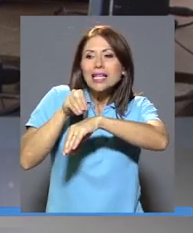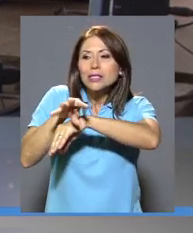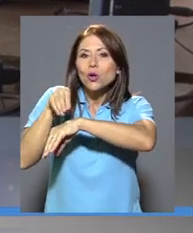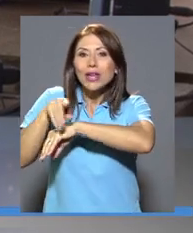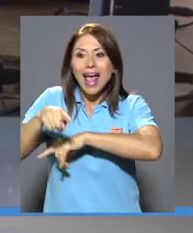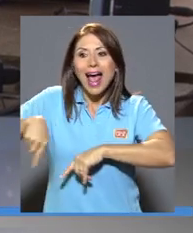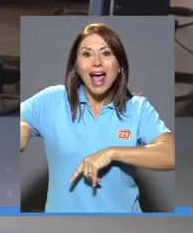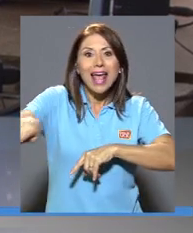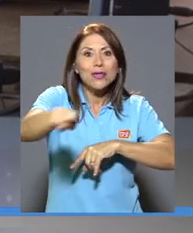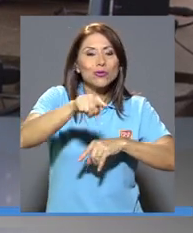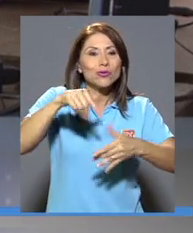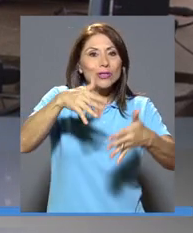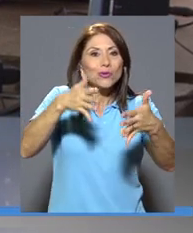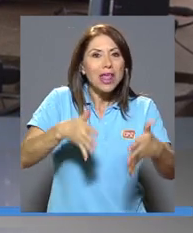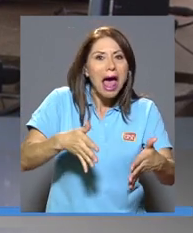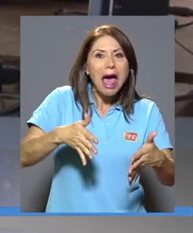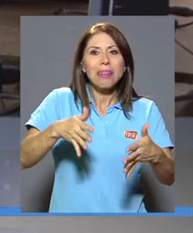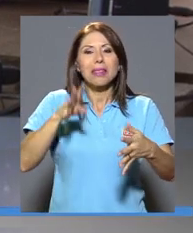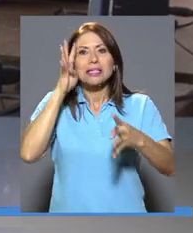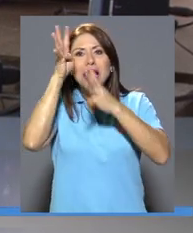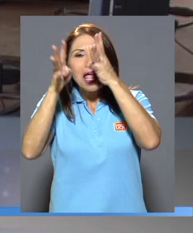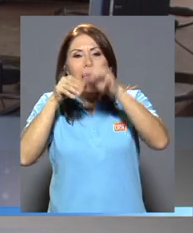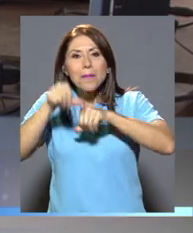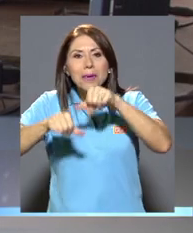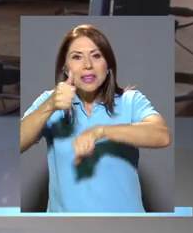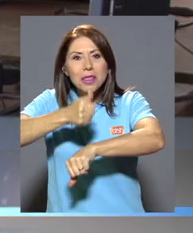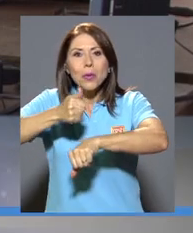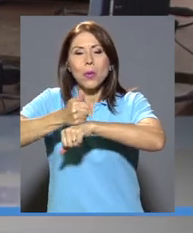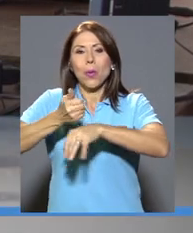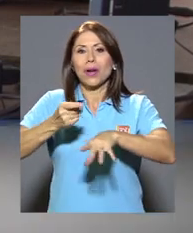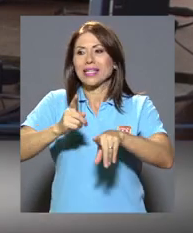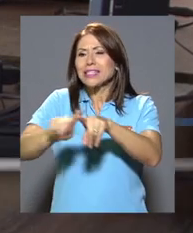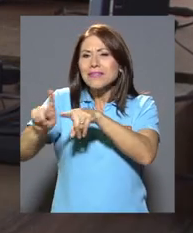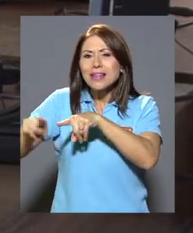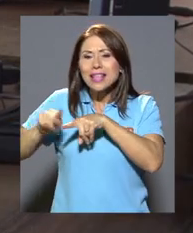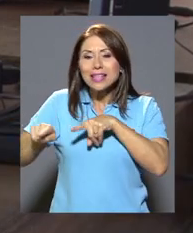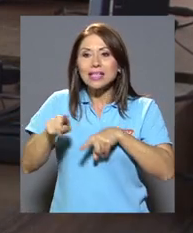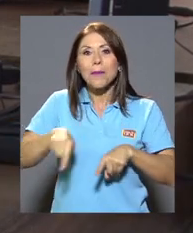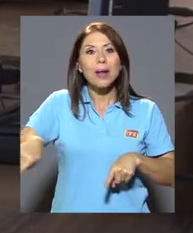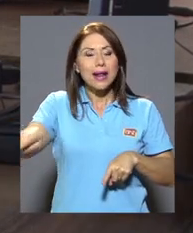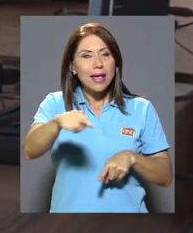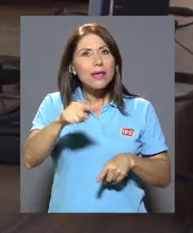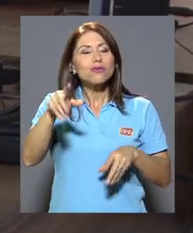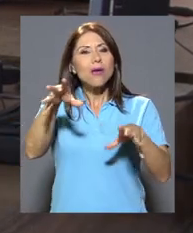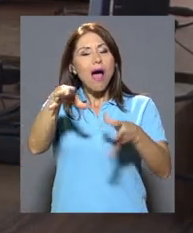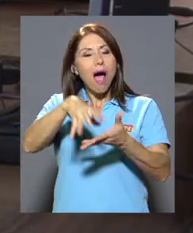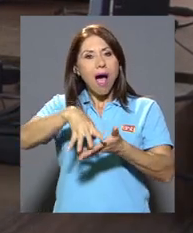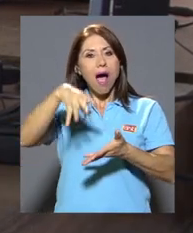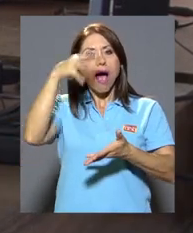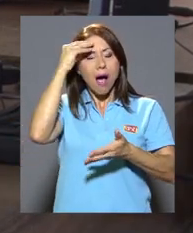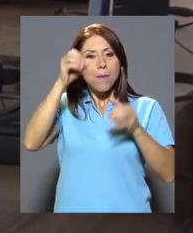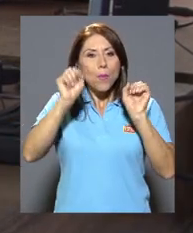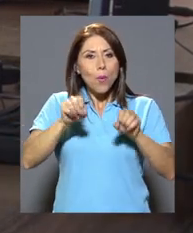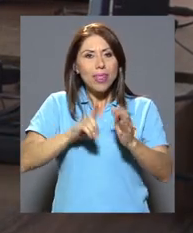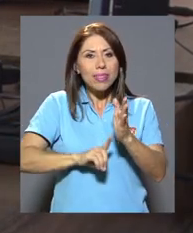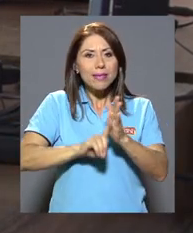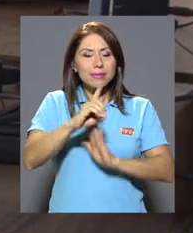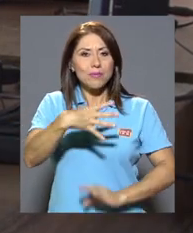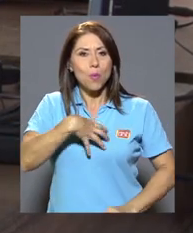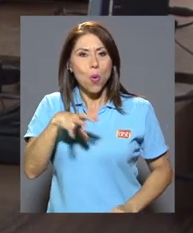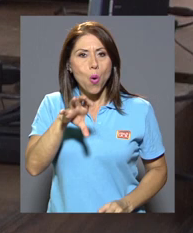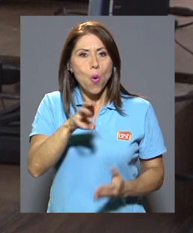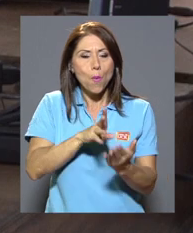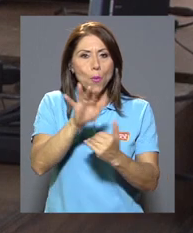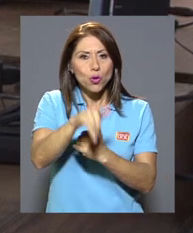los usuarios, a los diferentes usuarios que acá convergen, para que ellos puedan desarrollar sus propios proyectos, se puedan acercar y ver la